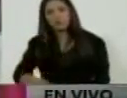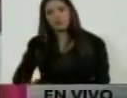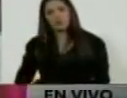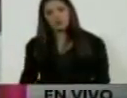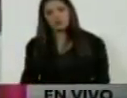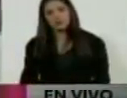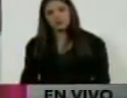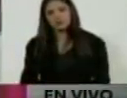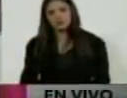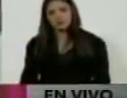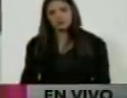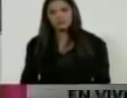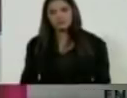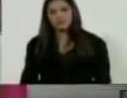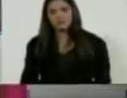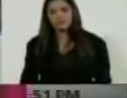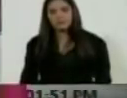fascista.